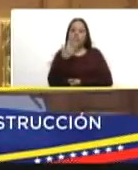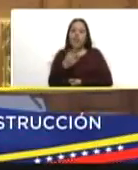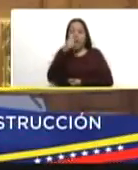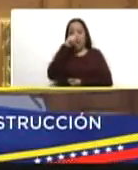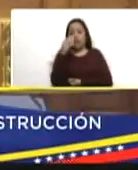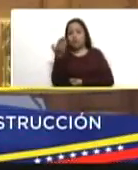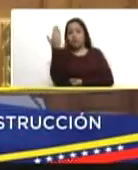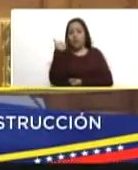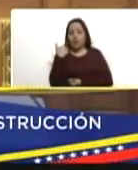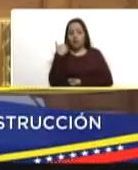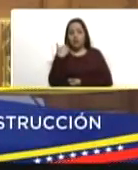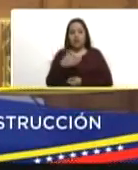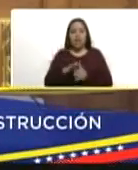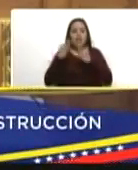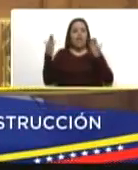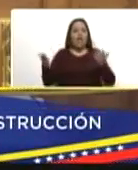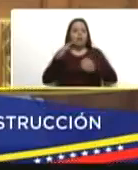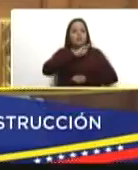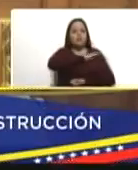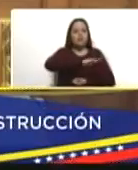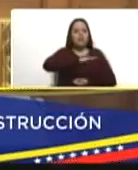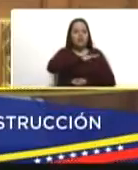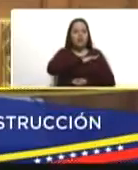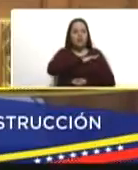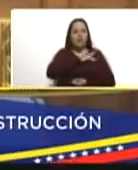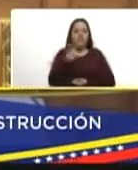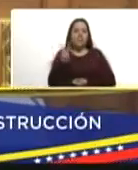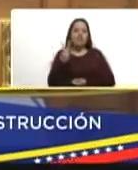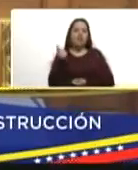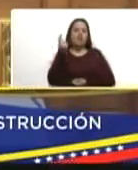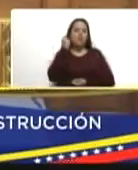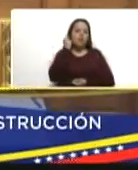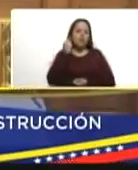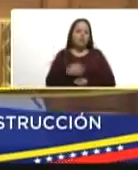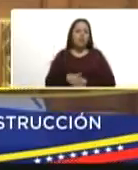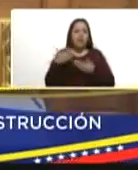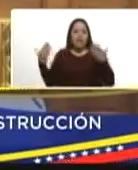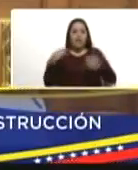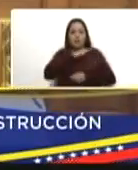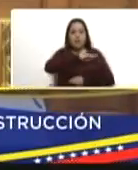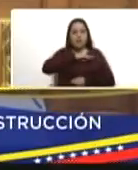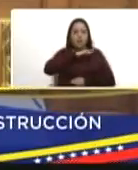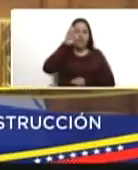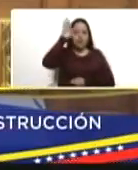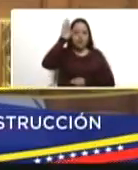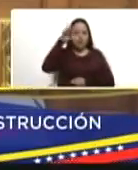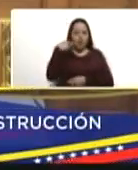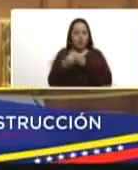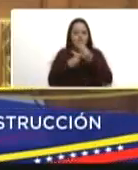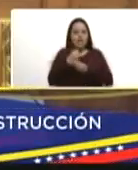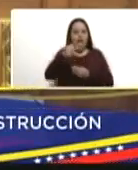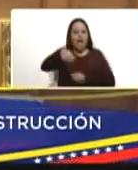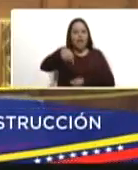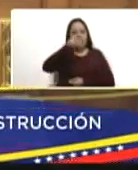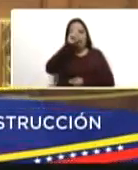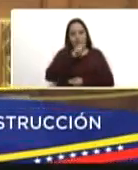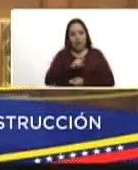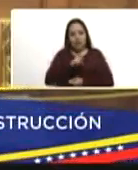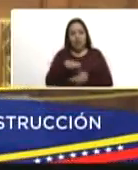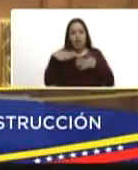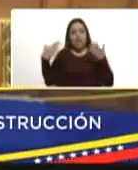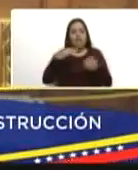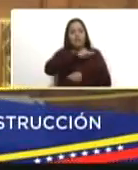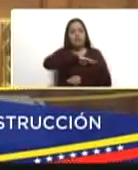pasado la gran misión Venezuela mujer y las grandes misiones que vamos a crear este año las grandes misiones de Nueva